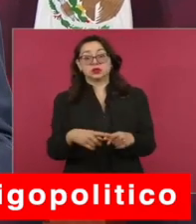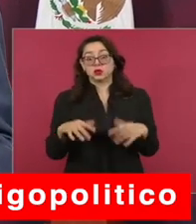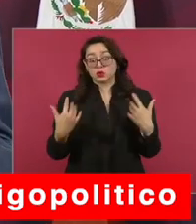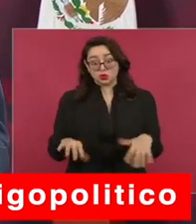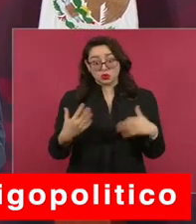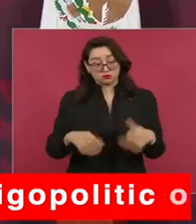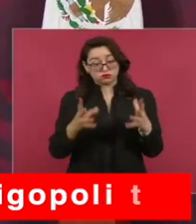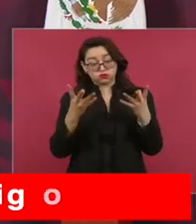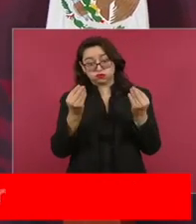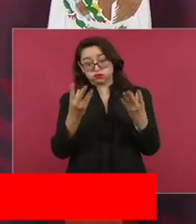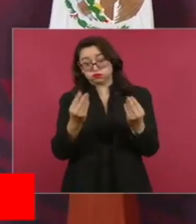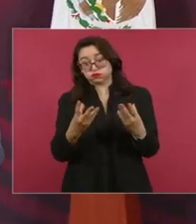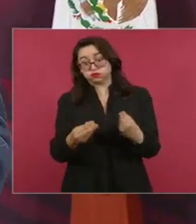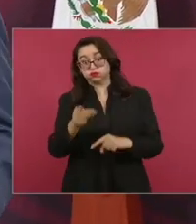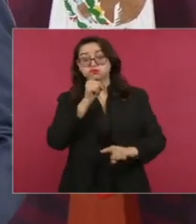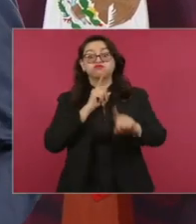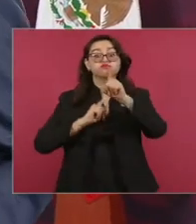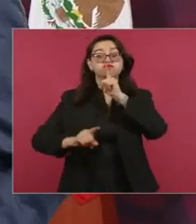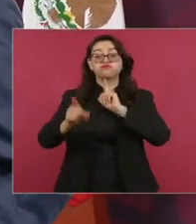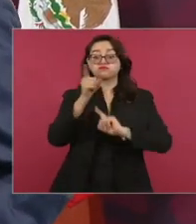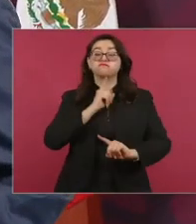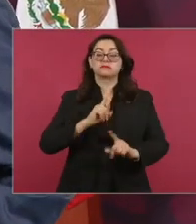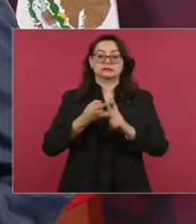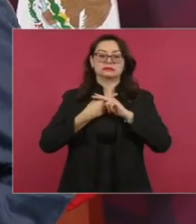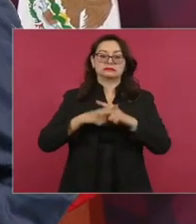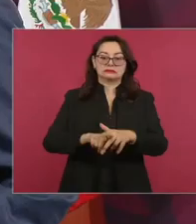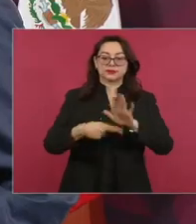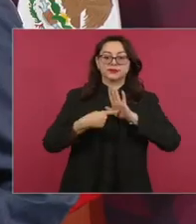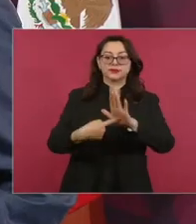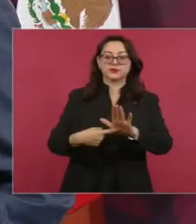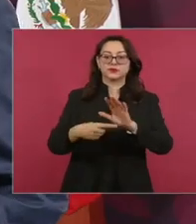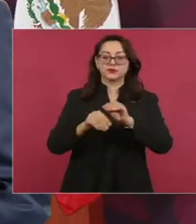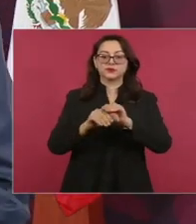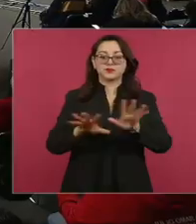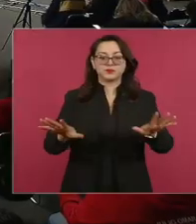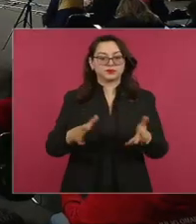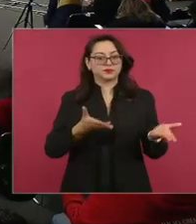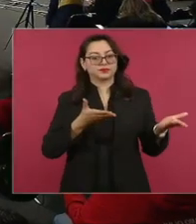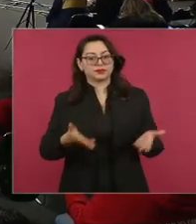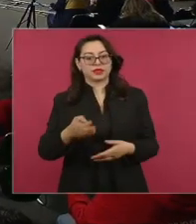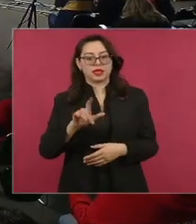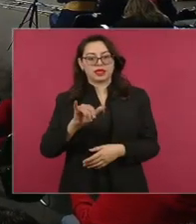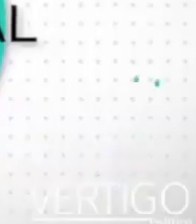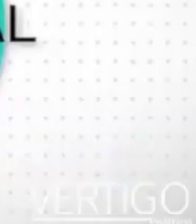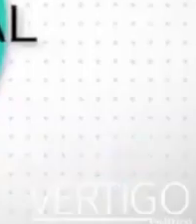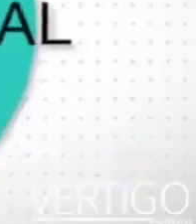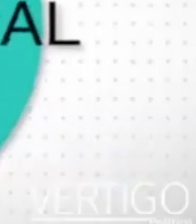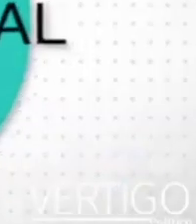obras para la rehabilitación de vivienda, hoteles y comercios, a más tardar para abril de